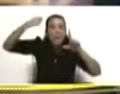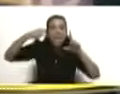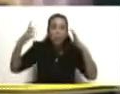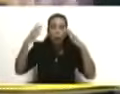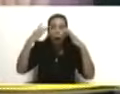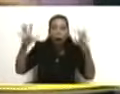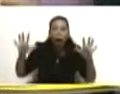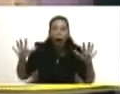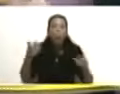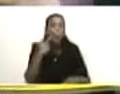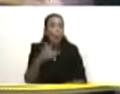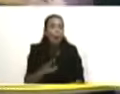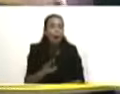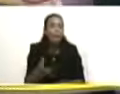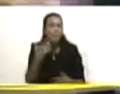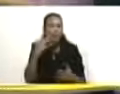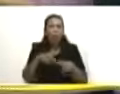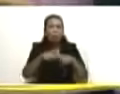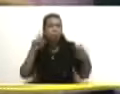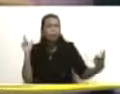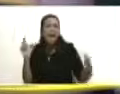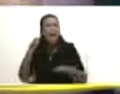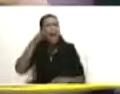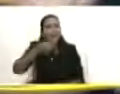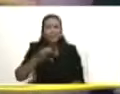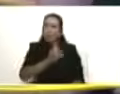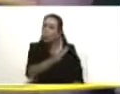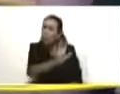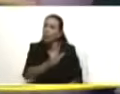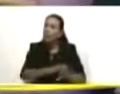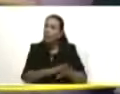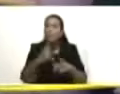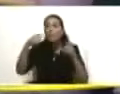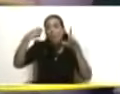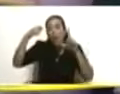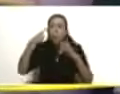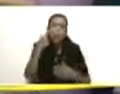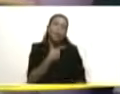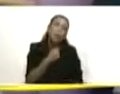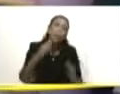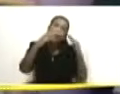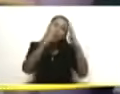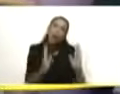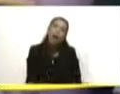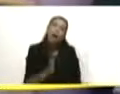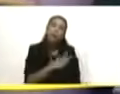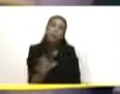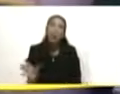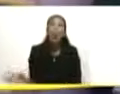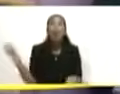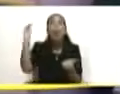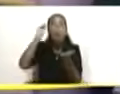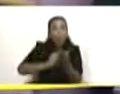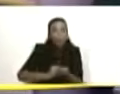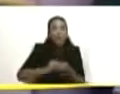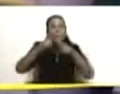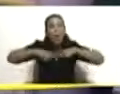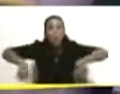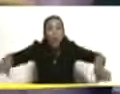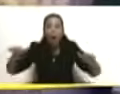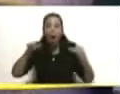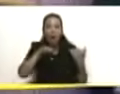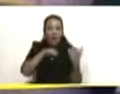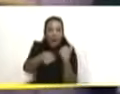cada vez esto pareciera que nos aislara, ¿no? Entonces que cada quien ve películas en su casa y nosotros queremos volver al hecho colectivo,